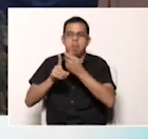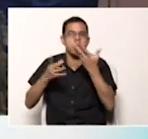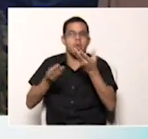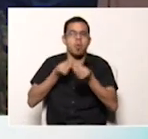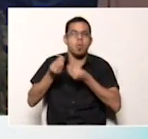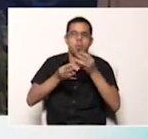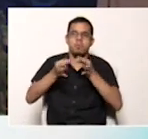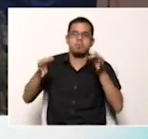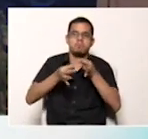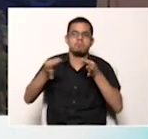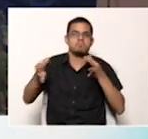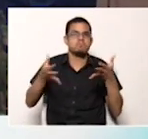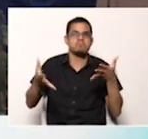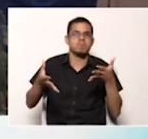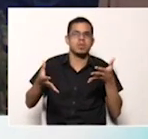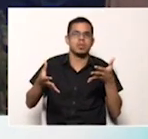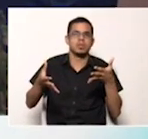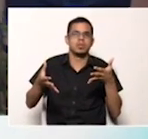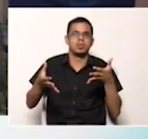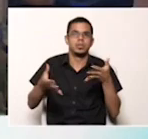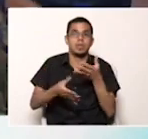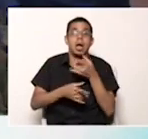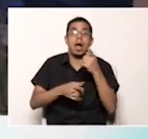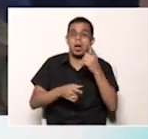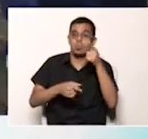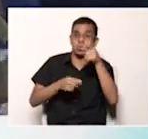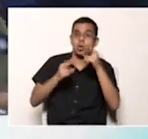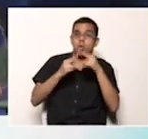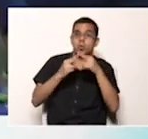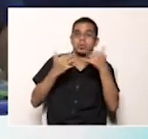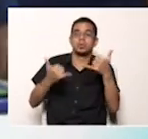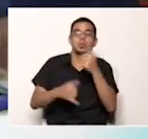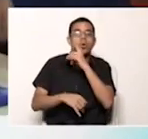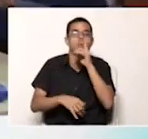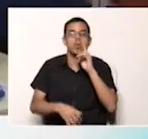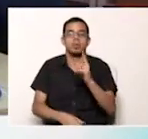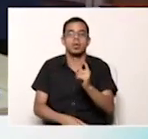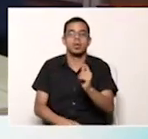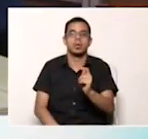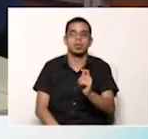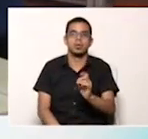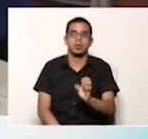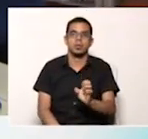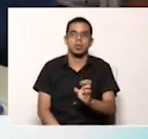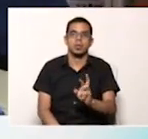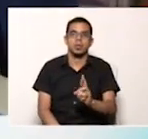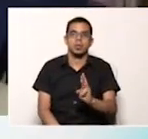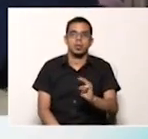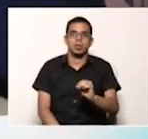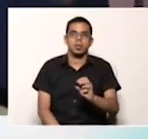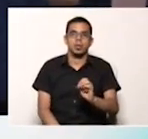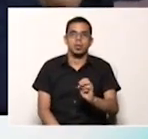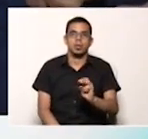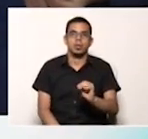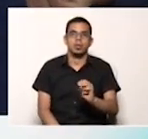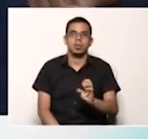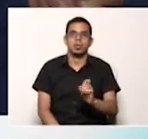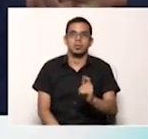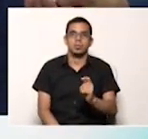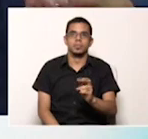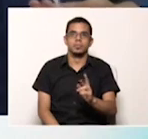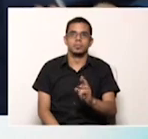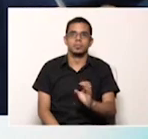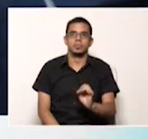unos instrumentos que se le conocen como los termómetros. Por acá tenemos uno que es muy conocido y es un